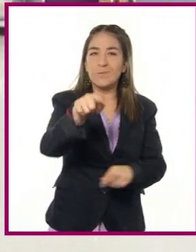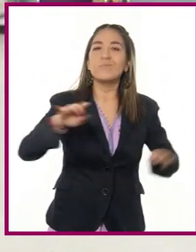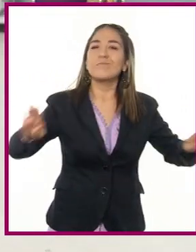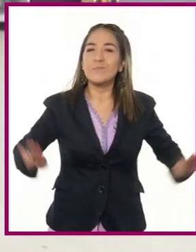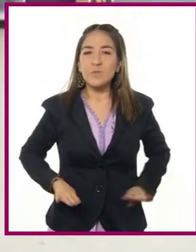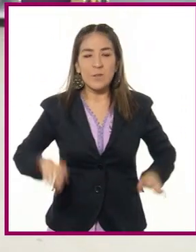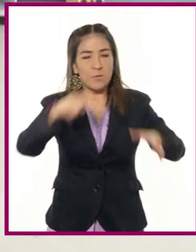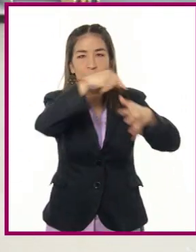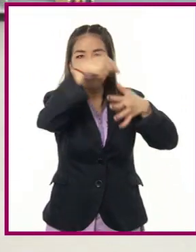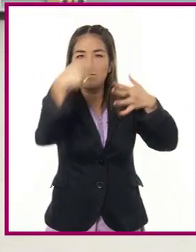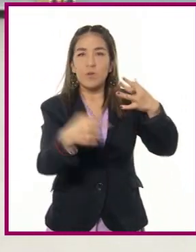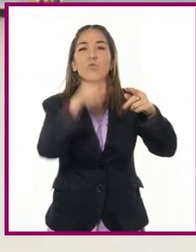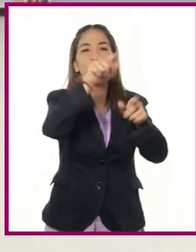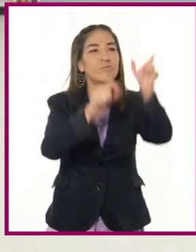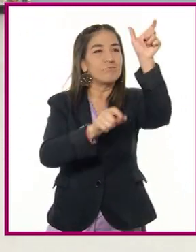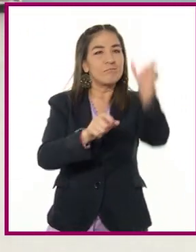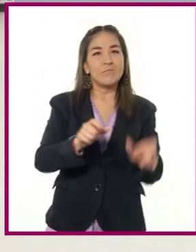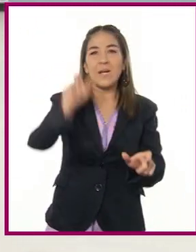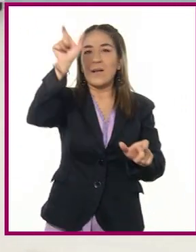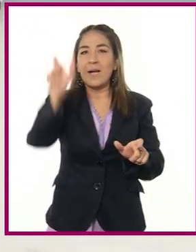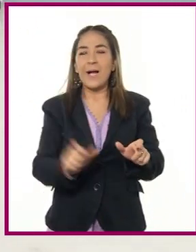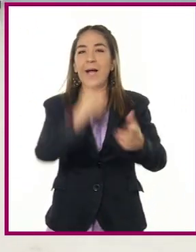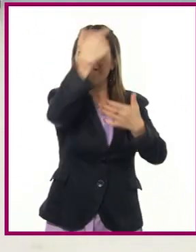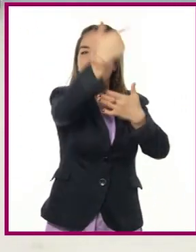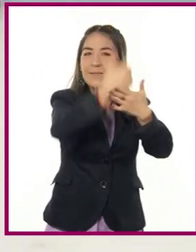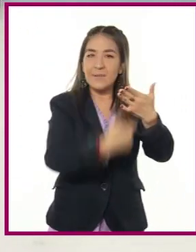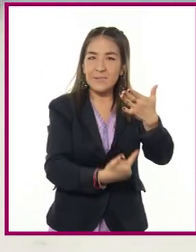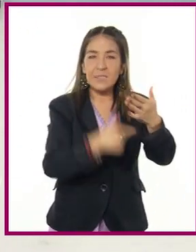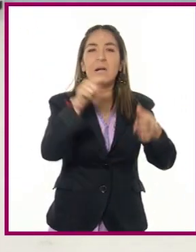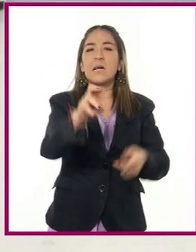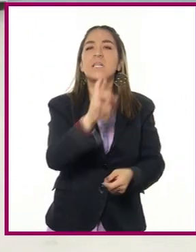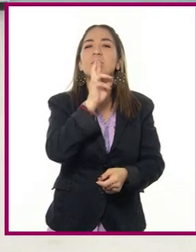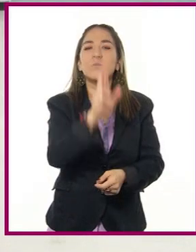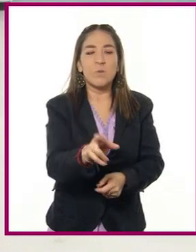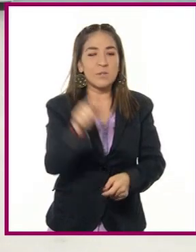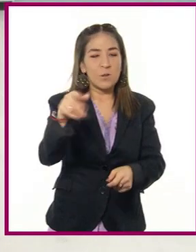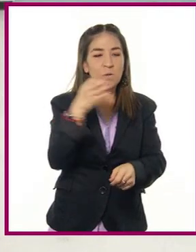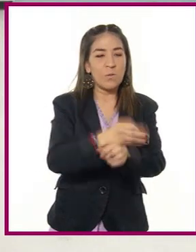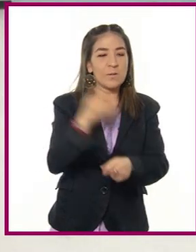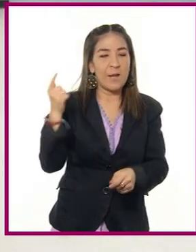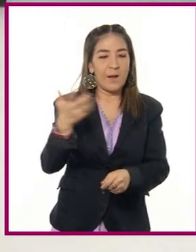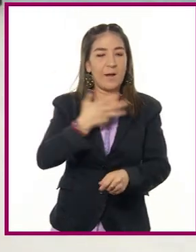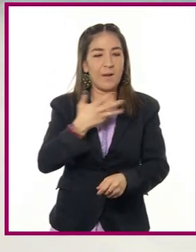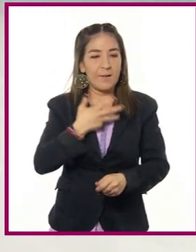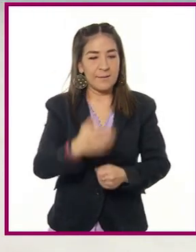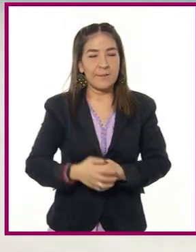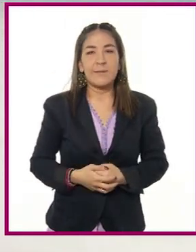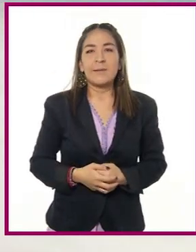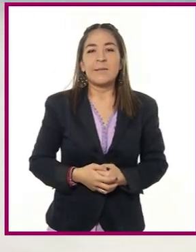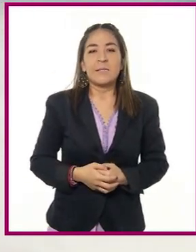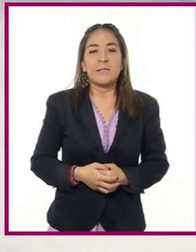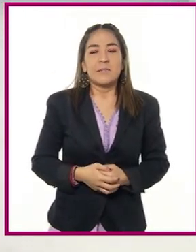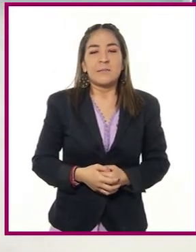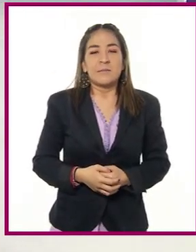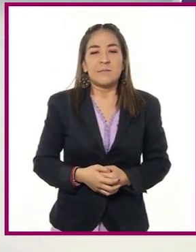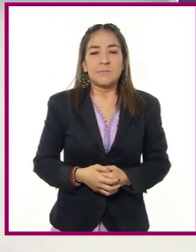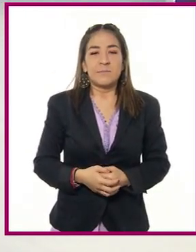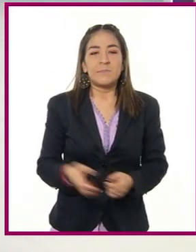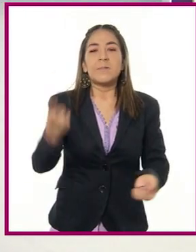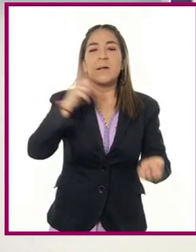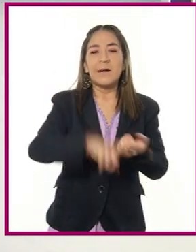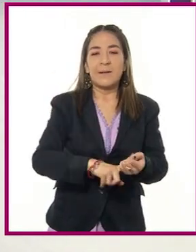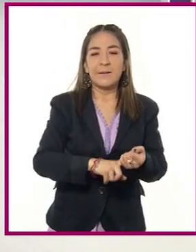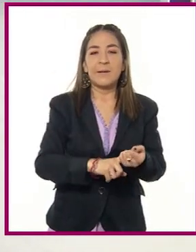características. Analicen si alguna se refleja en las respuestas que obtuvieron de su entrevista. Al final,